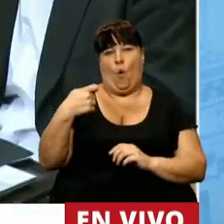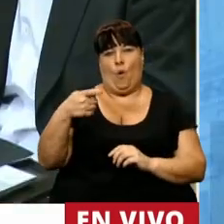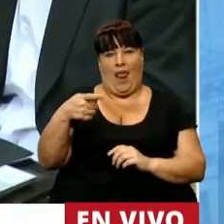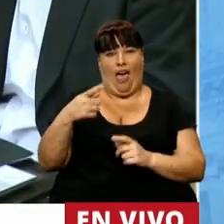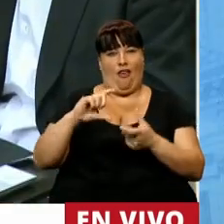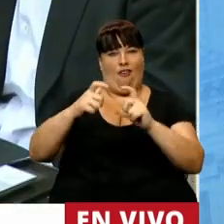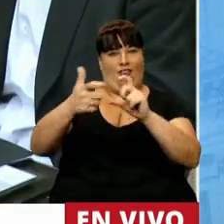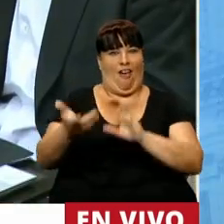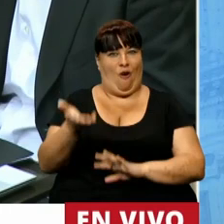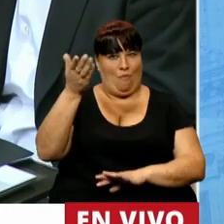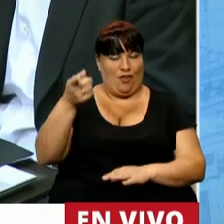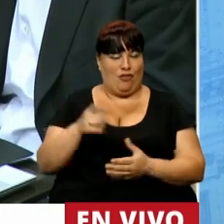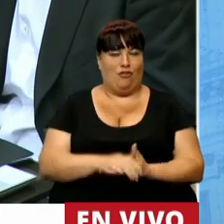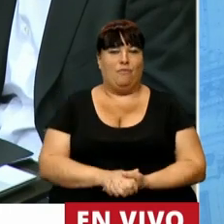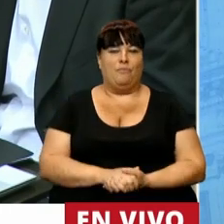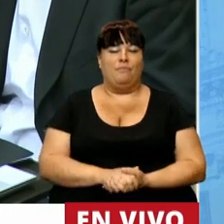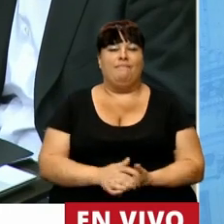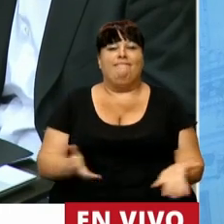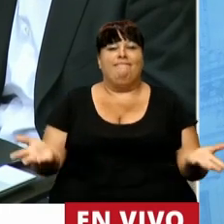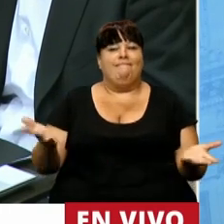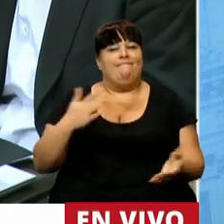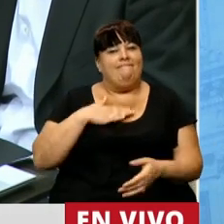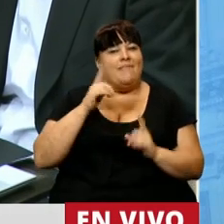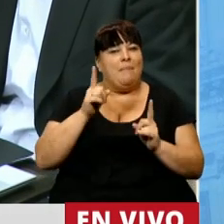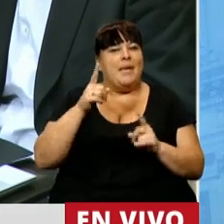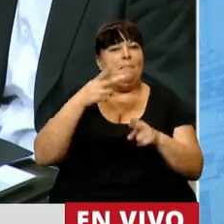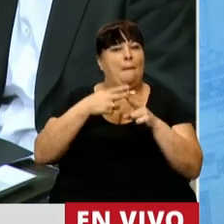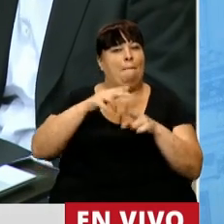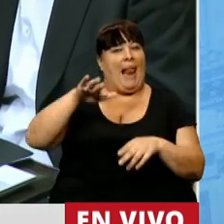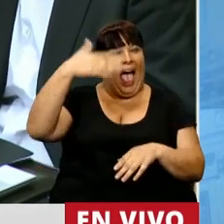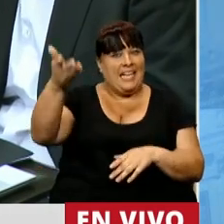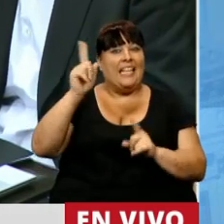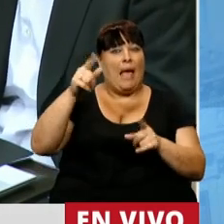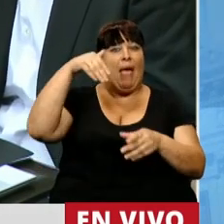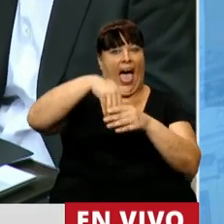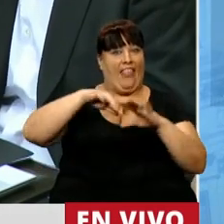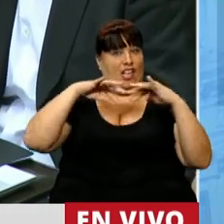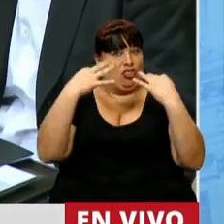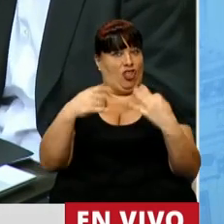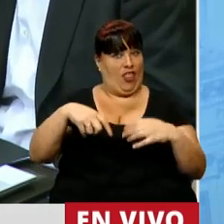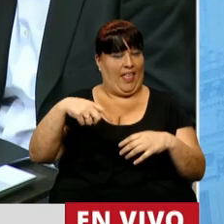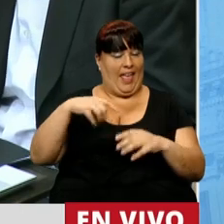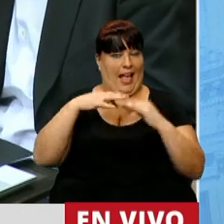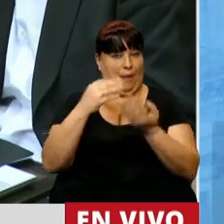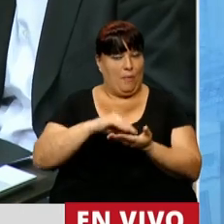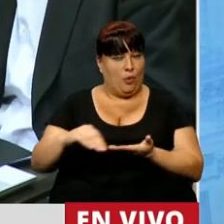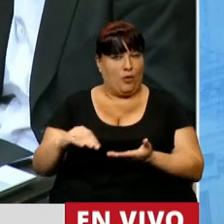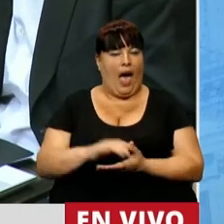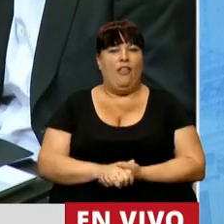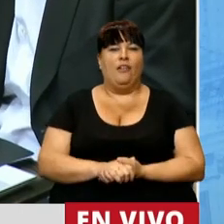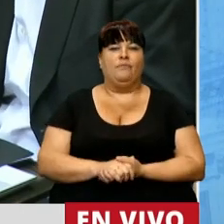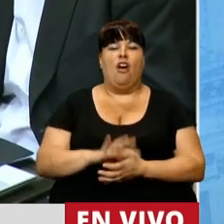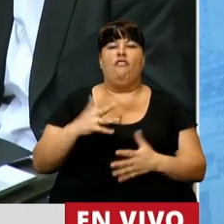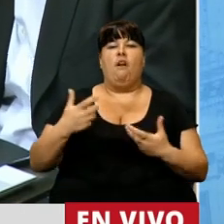de movilidad, y lamentablemente es en la plaza y dentro de este recinto, el